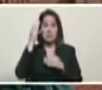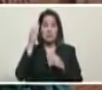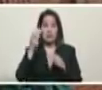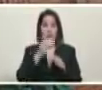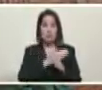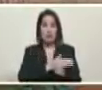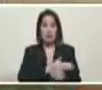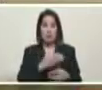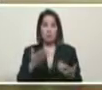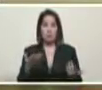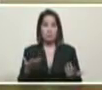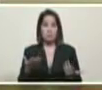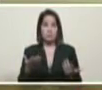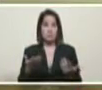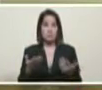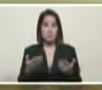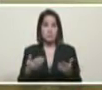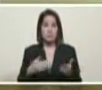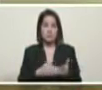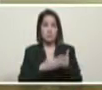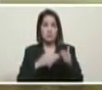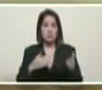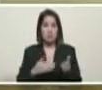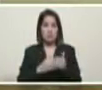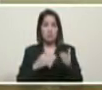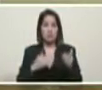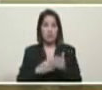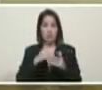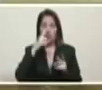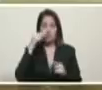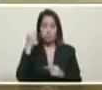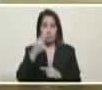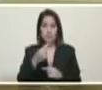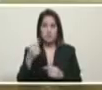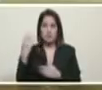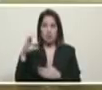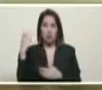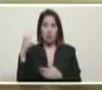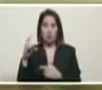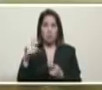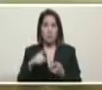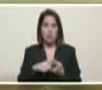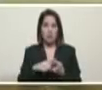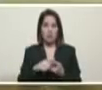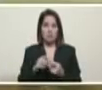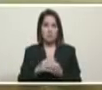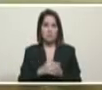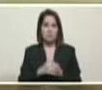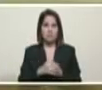de las amenazas que vienen de Colombia, que vienen del imperialismo.